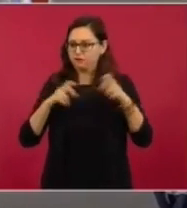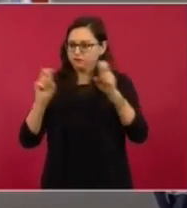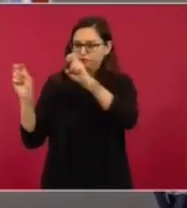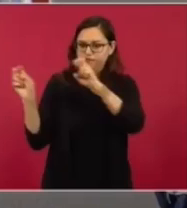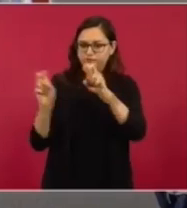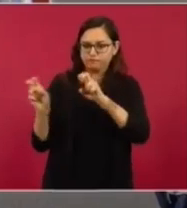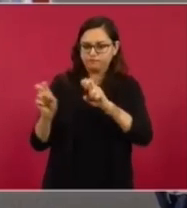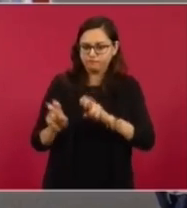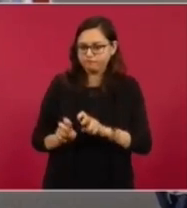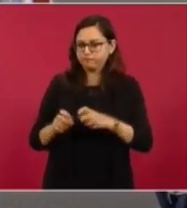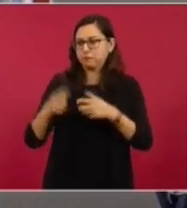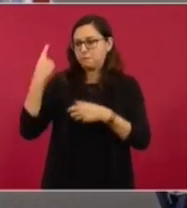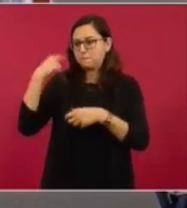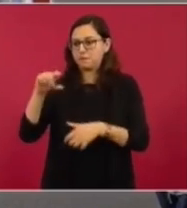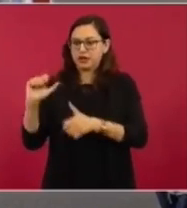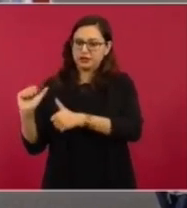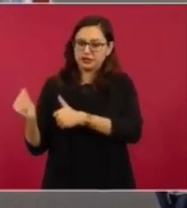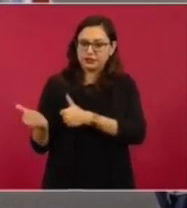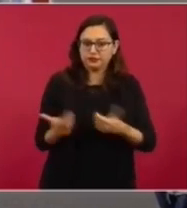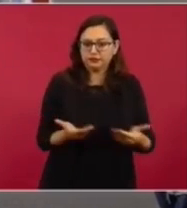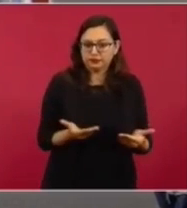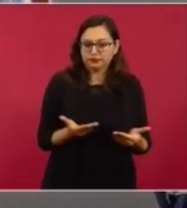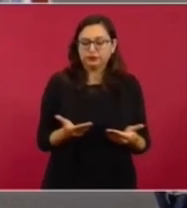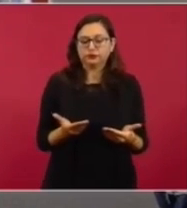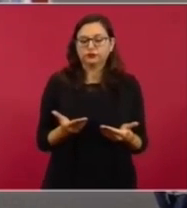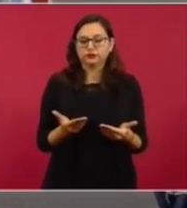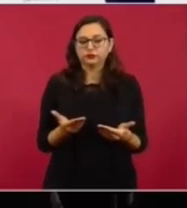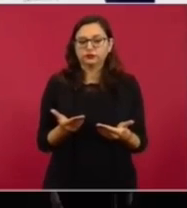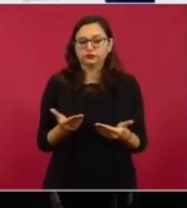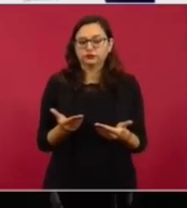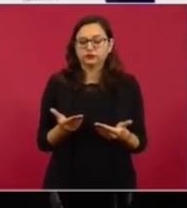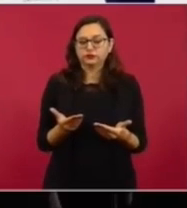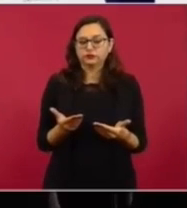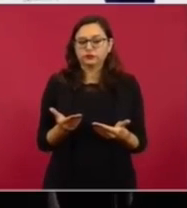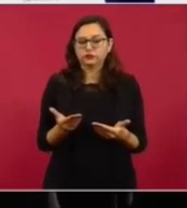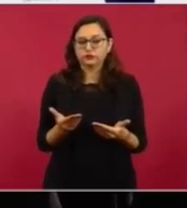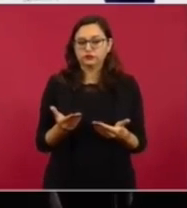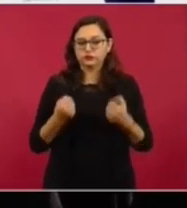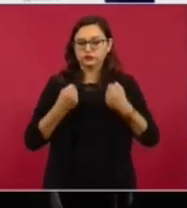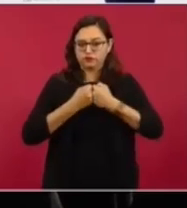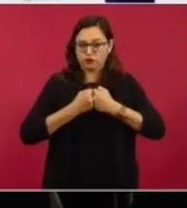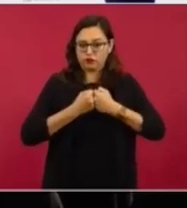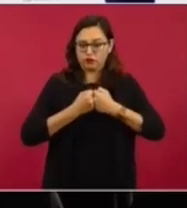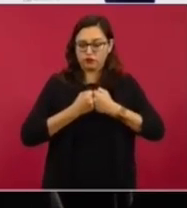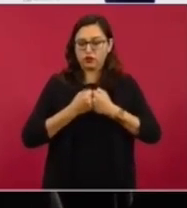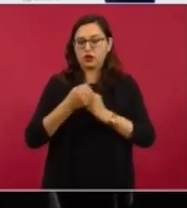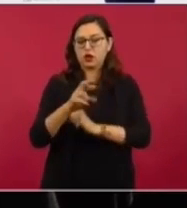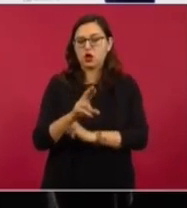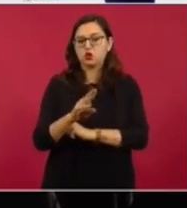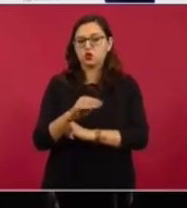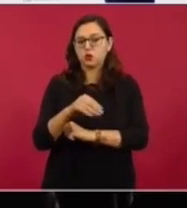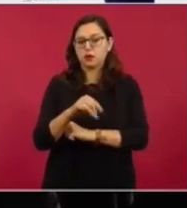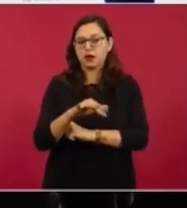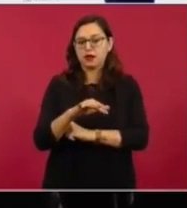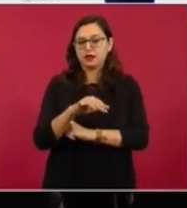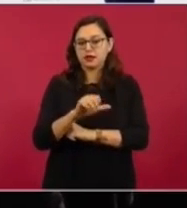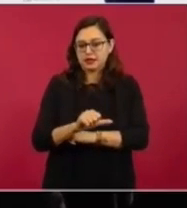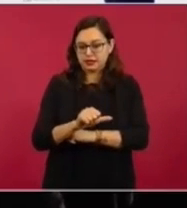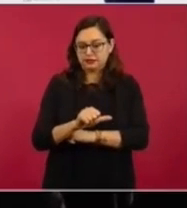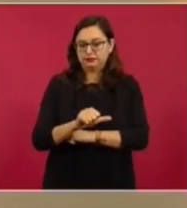familias mexicanas o méxico-ucranianas hacia la frontera con Rumanía, a un punto que se llama